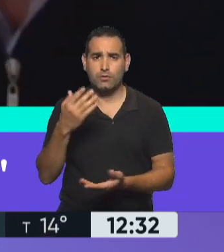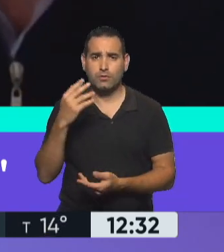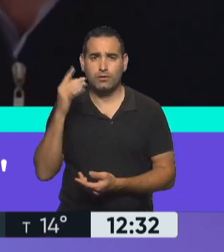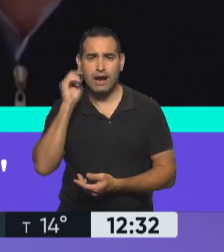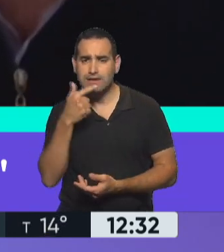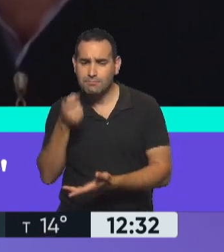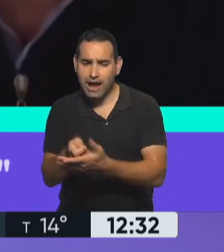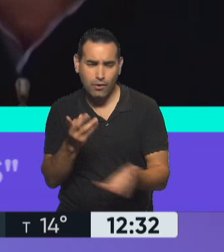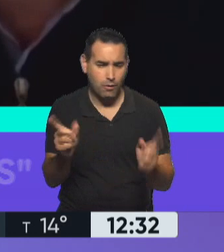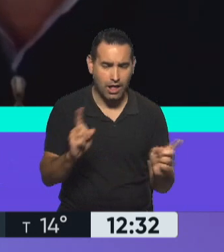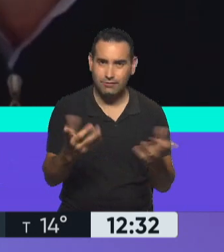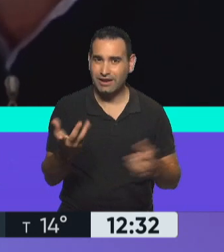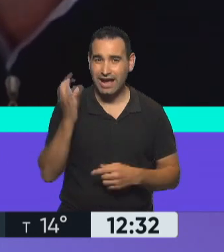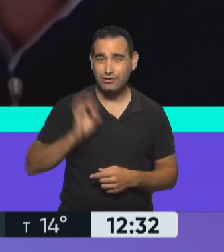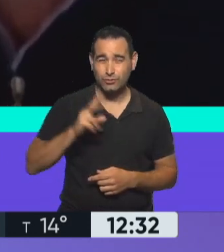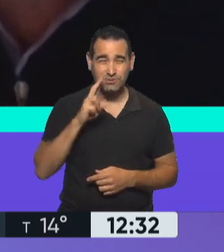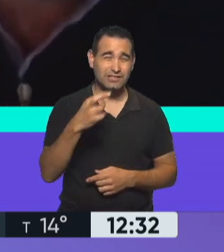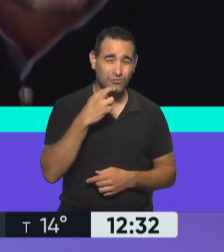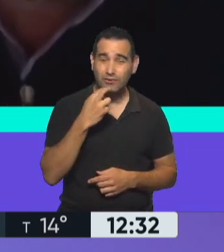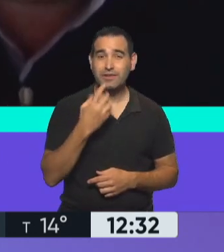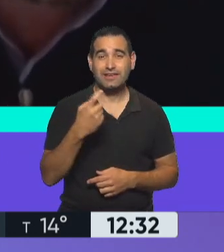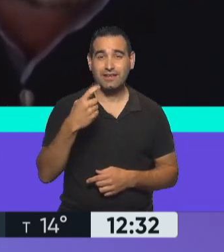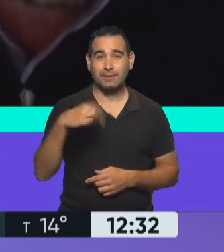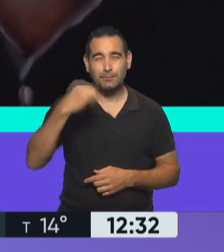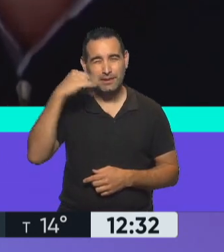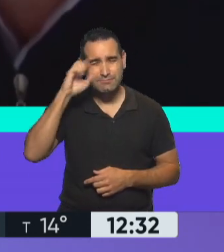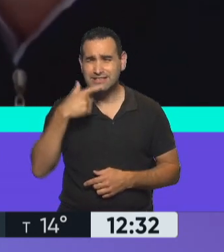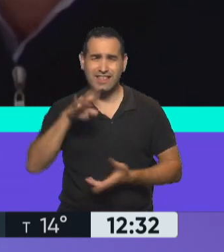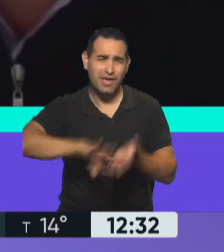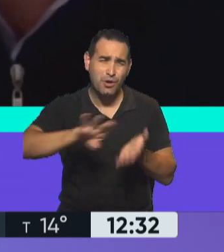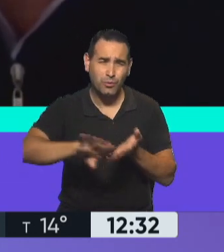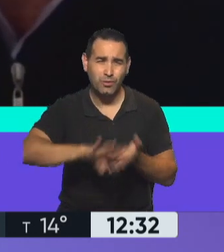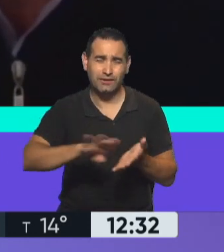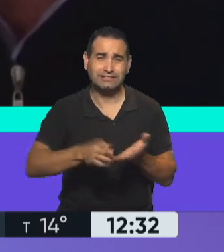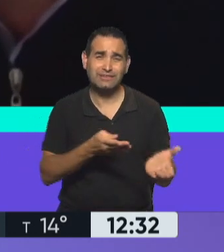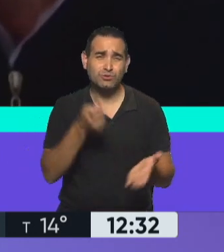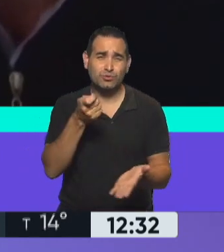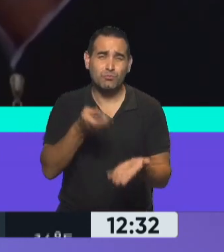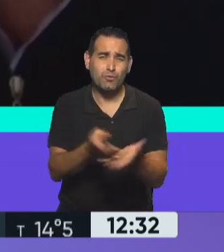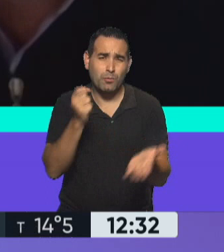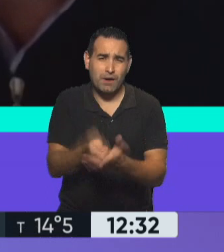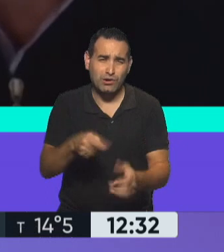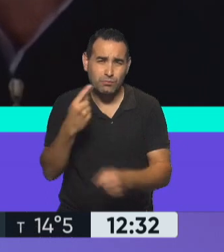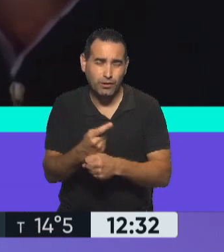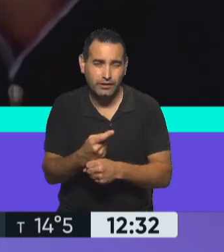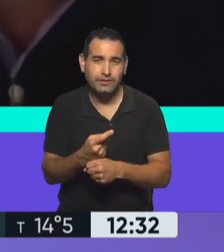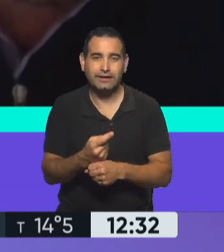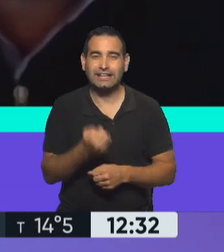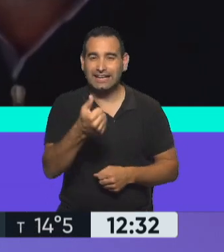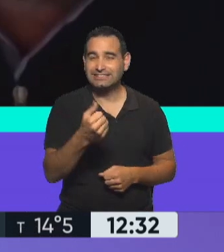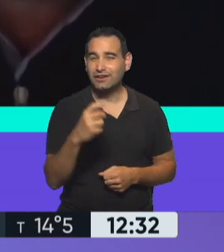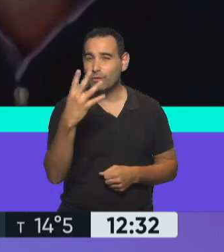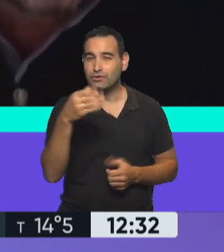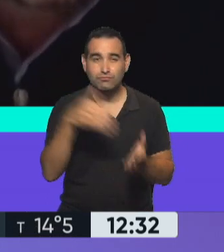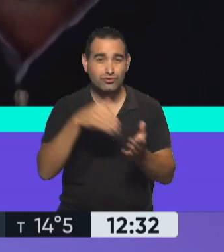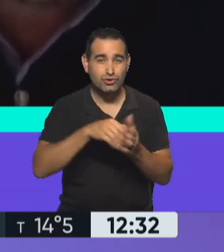que terminó en 2019 con 5 de cada 10 pymes endeudadas que no podían pagar el servicio público, con casi